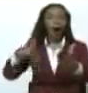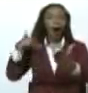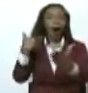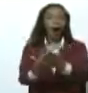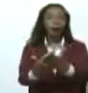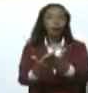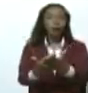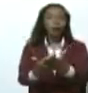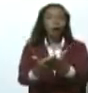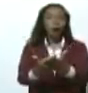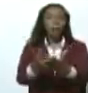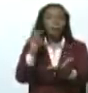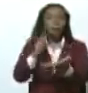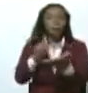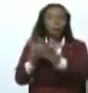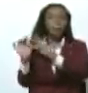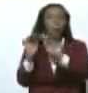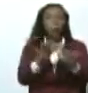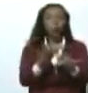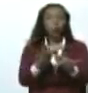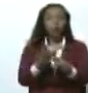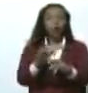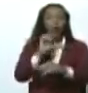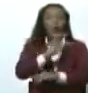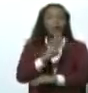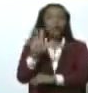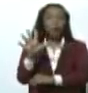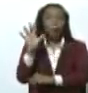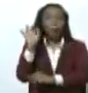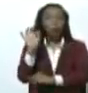registra una participación del